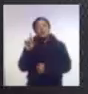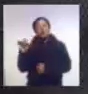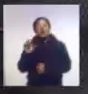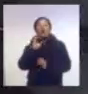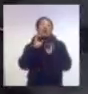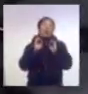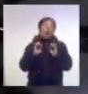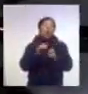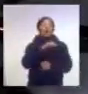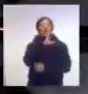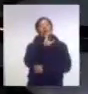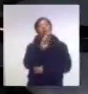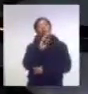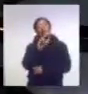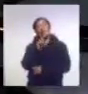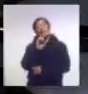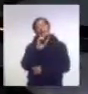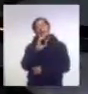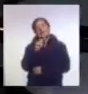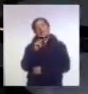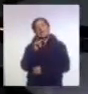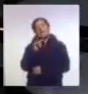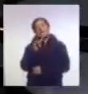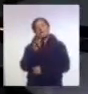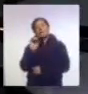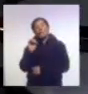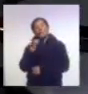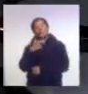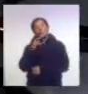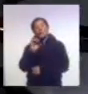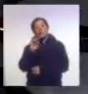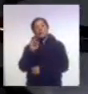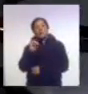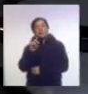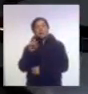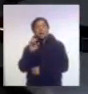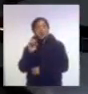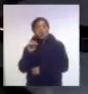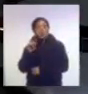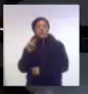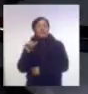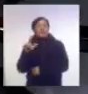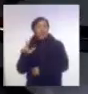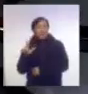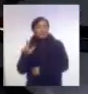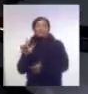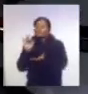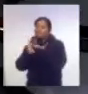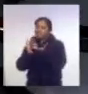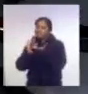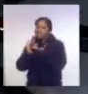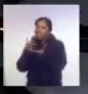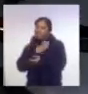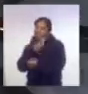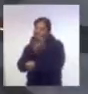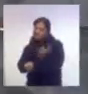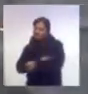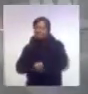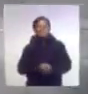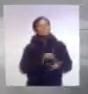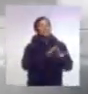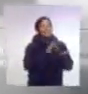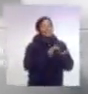bien. Principalmente en esa. Muy bien, maestra, muchísimas gracias por haber estado aquí para hacer la invitación. Gracias a ustedes por la invitación. Gracias, maestra, buenas tardes.